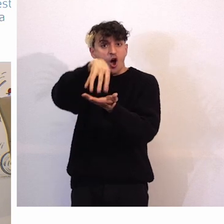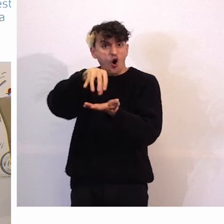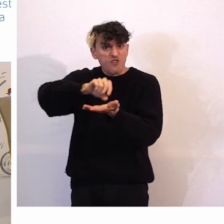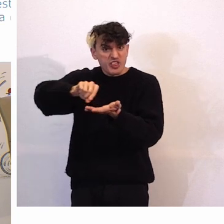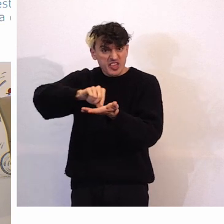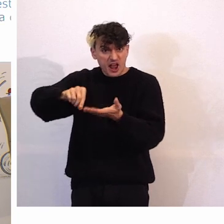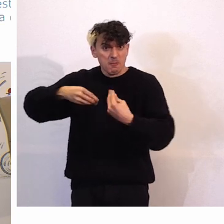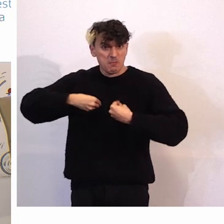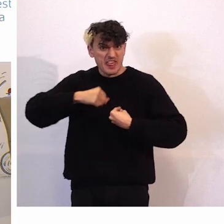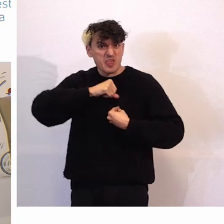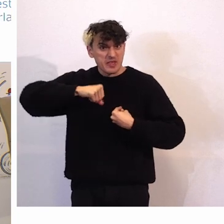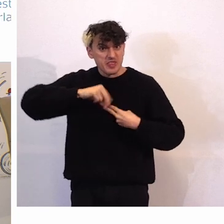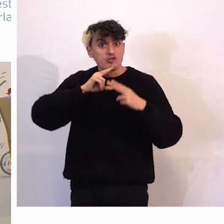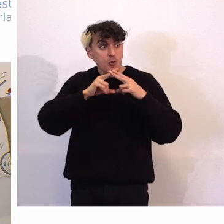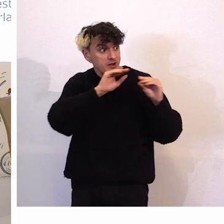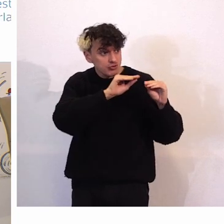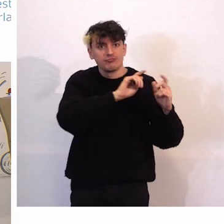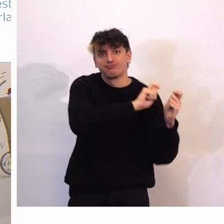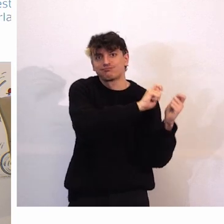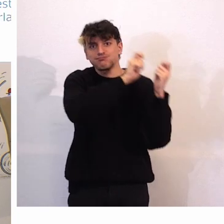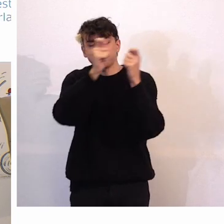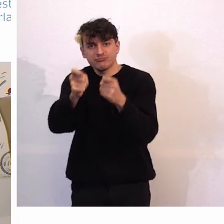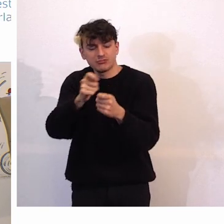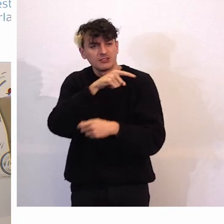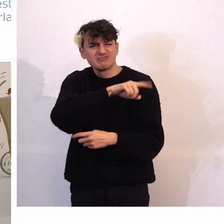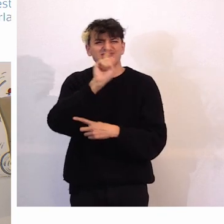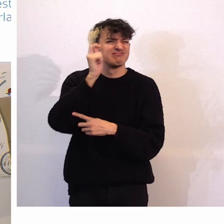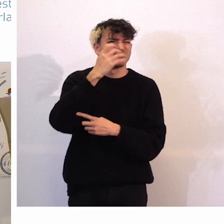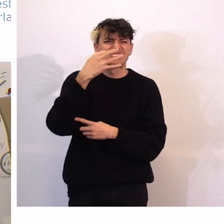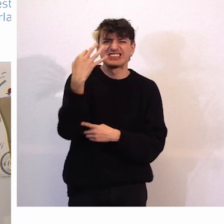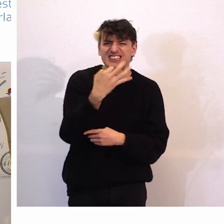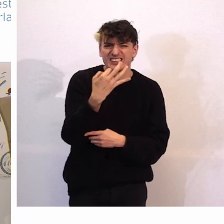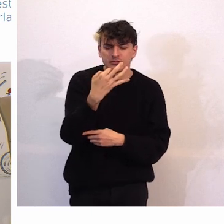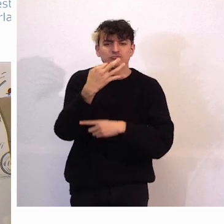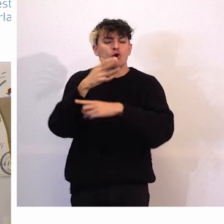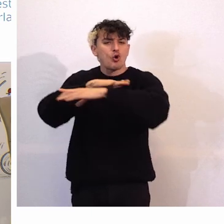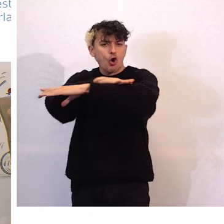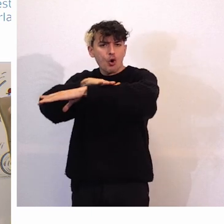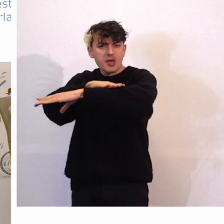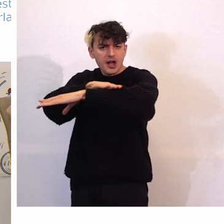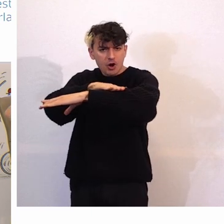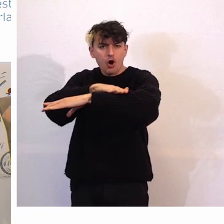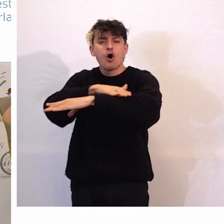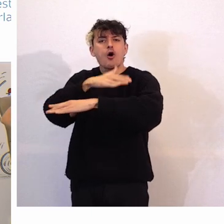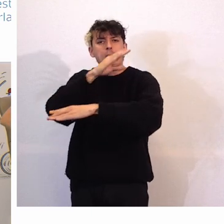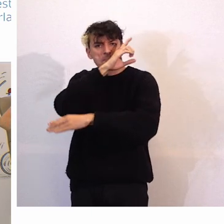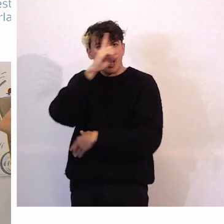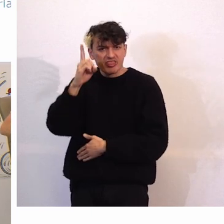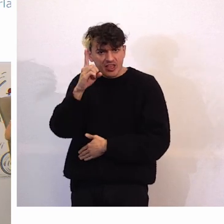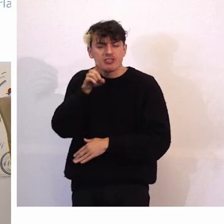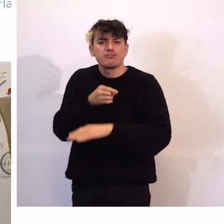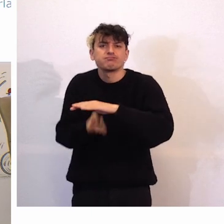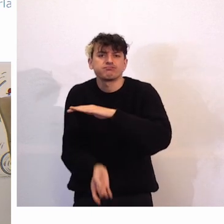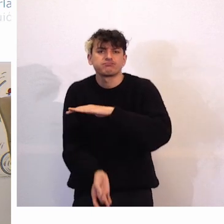nombre. Él consiguió que el gobierno de la capital hiciese esta oficina para apoyar a las personas con discapacidad intelectual y